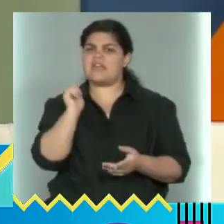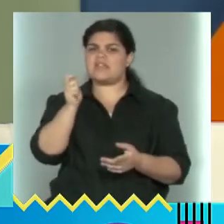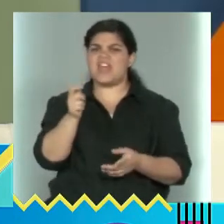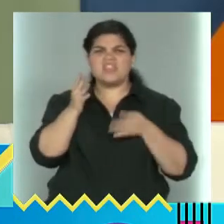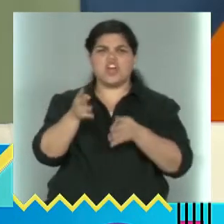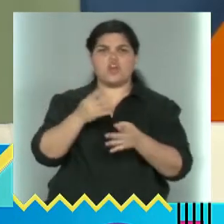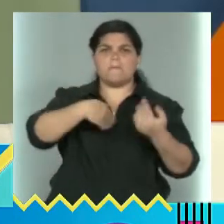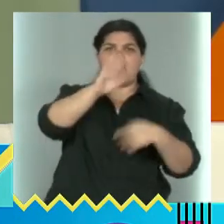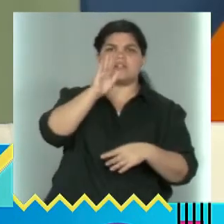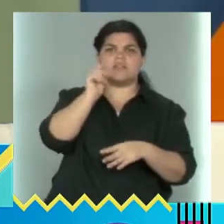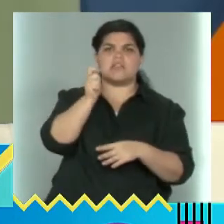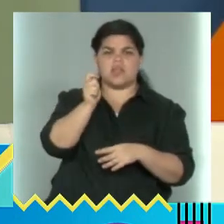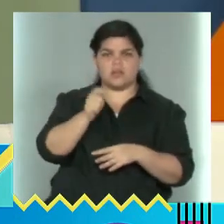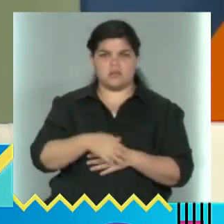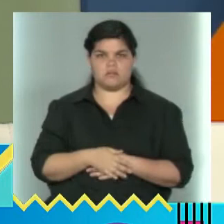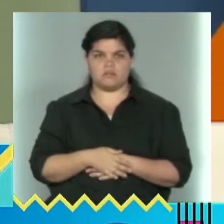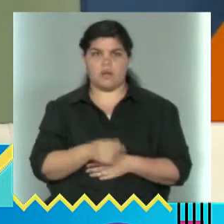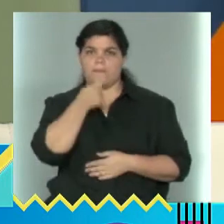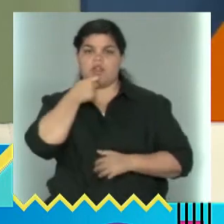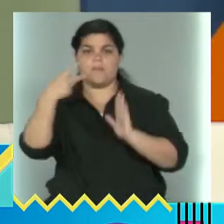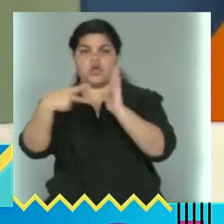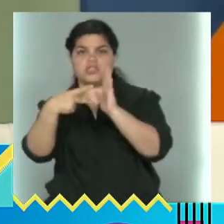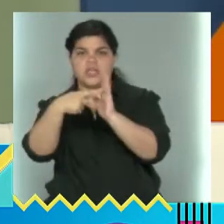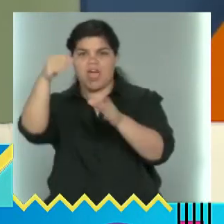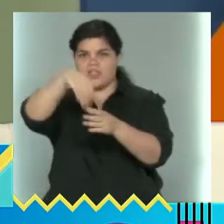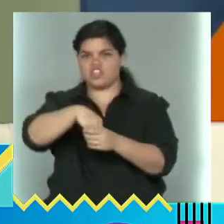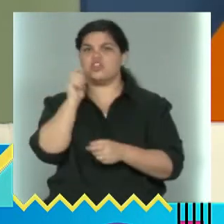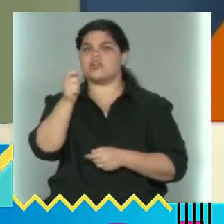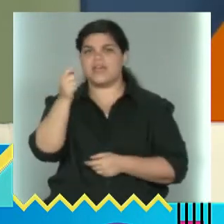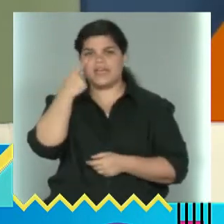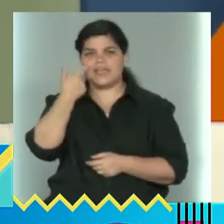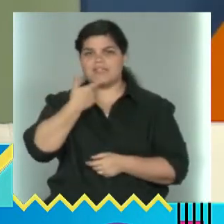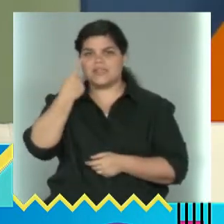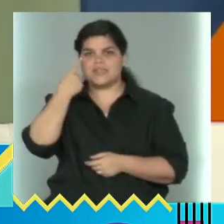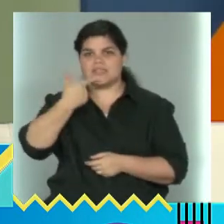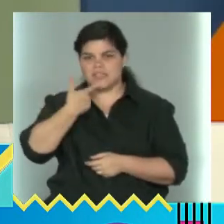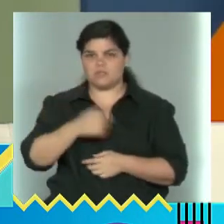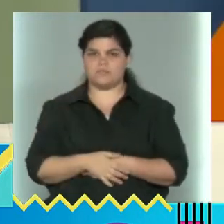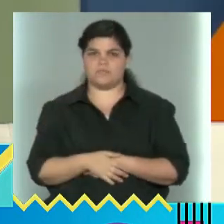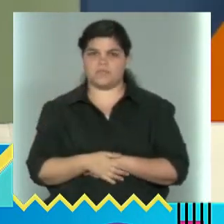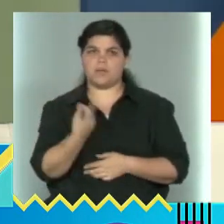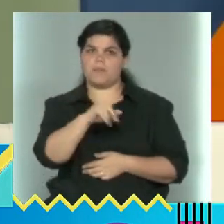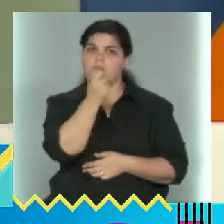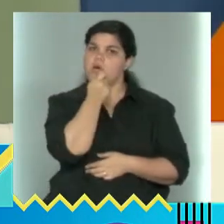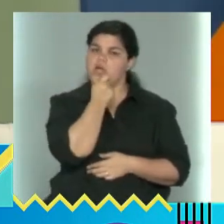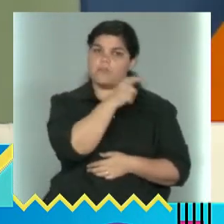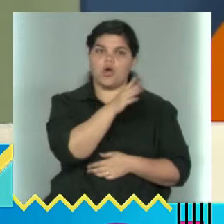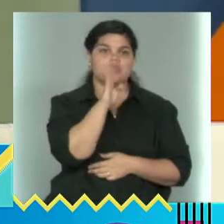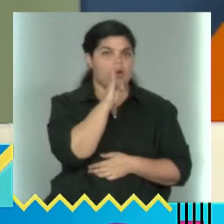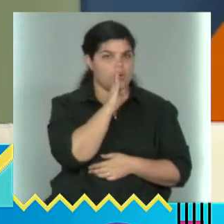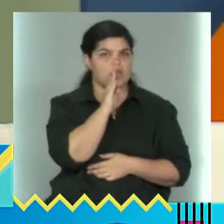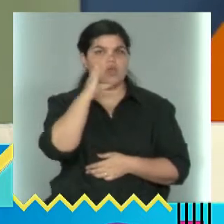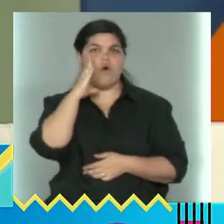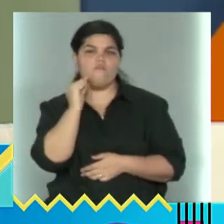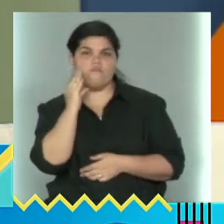En el caso de Siria, ¿quiénes serían los terroristas? El ISIS. Pero, por ejemplo, Estados Unidos, Francia y el